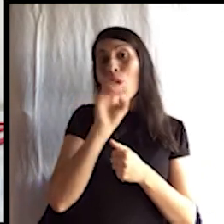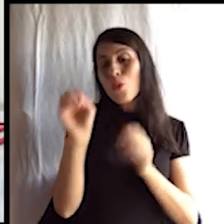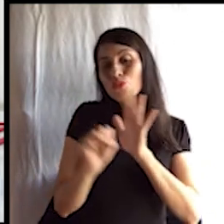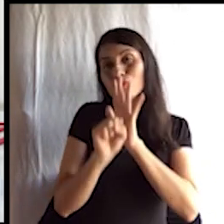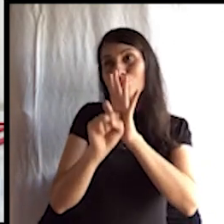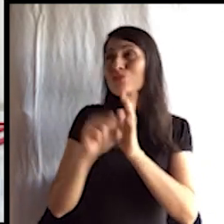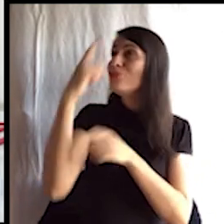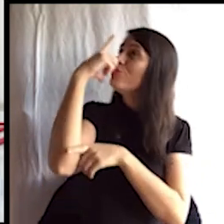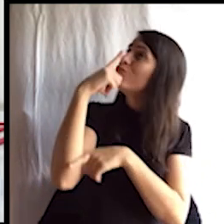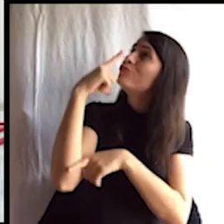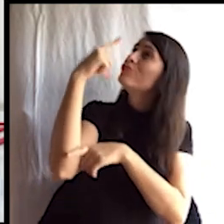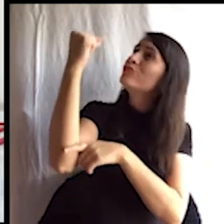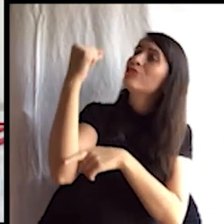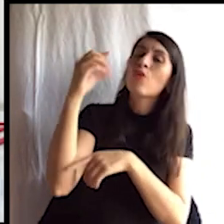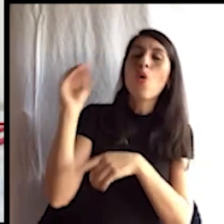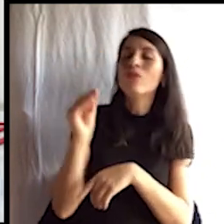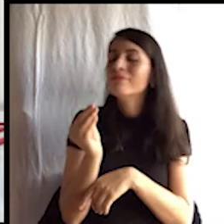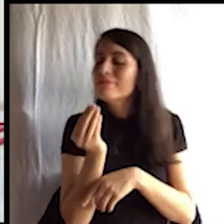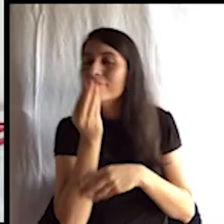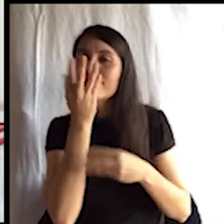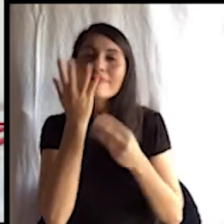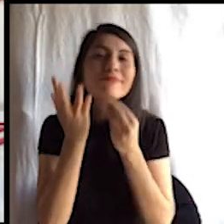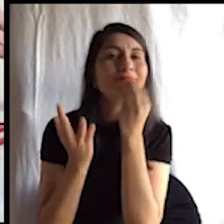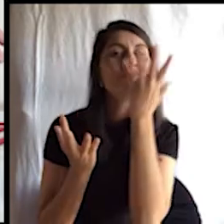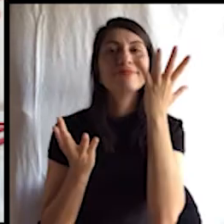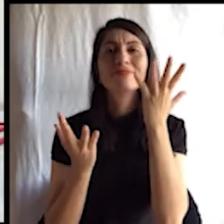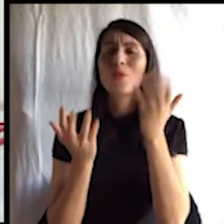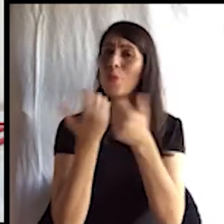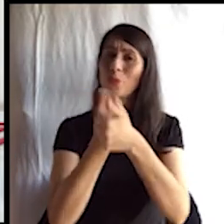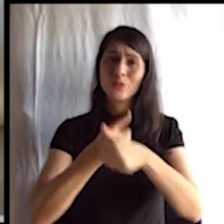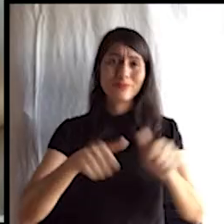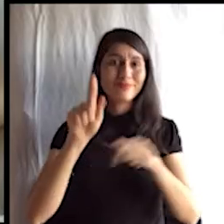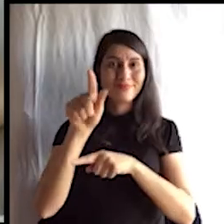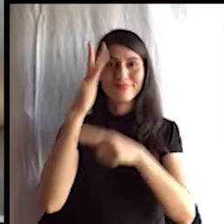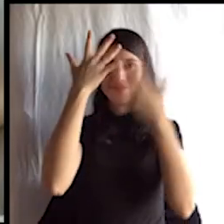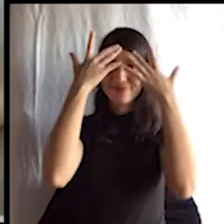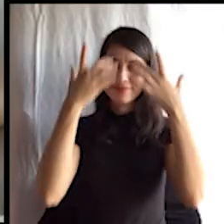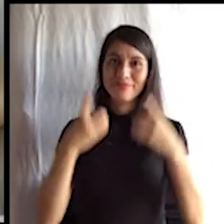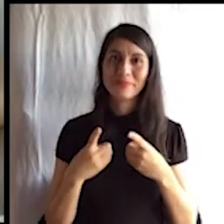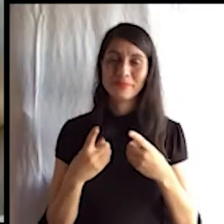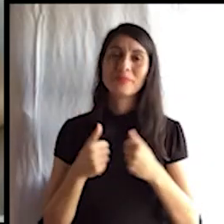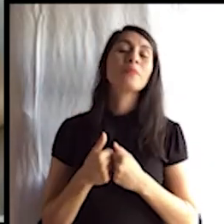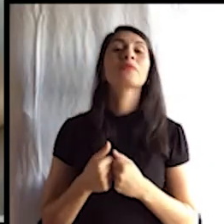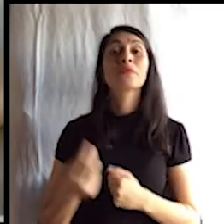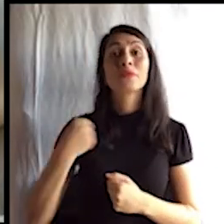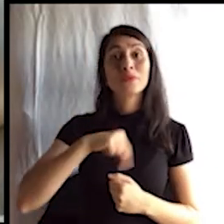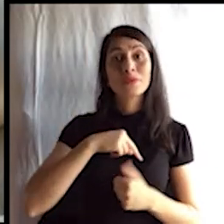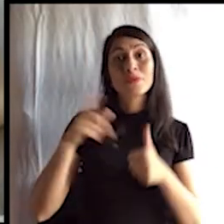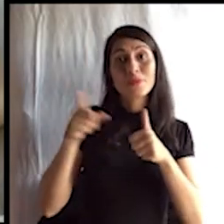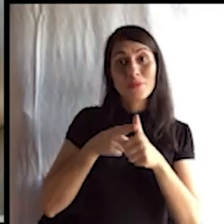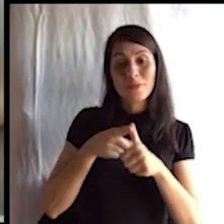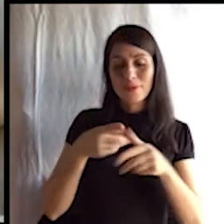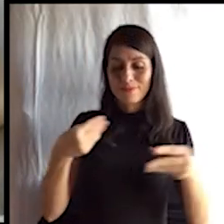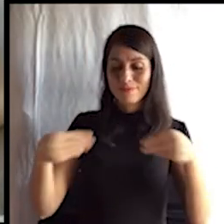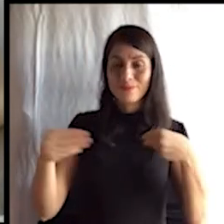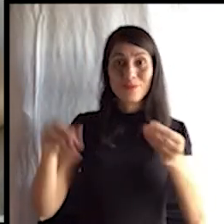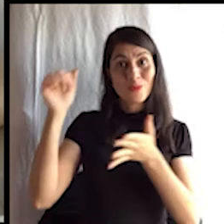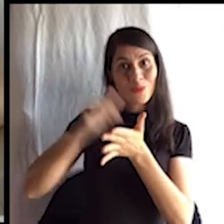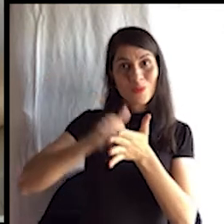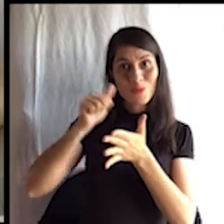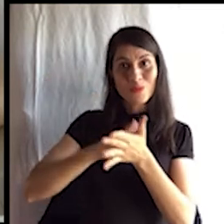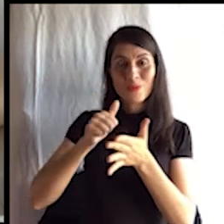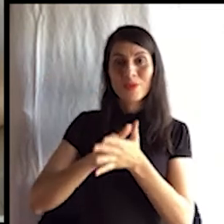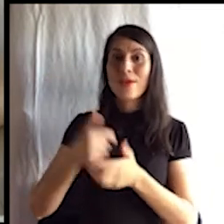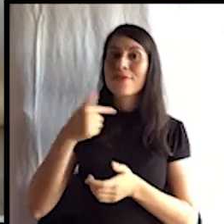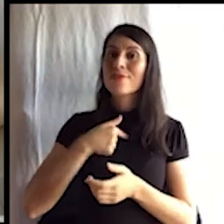un símbolo como la luna, una flor, lo que a ti se te pueda ocurrir. Primero lo que vamos a hacer es agarrar el cartón. En